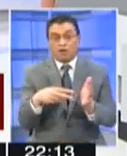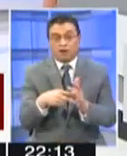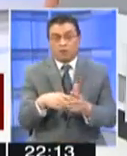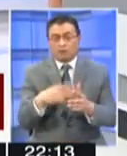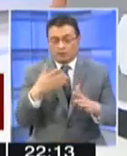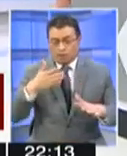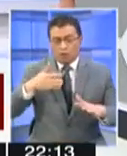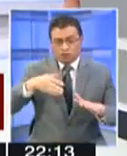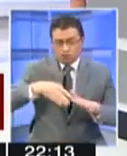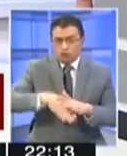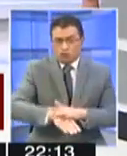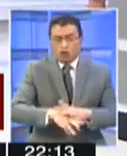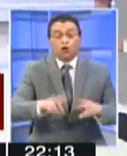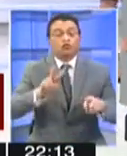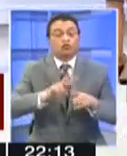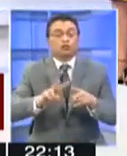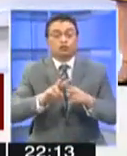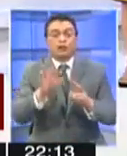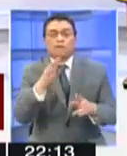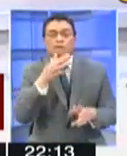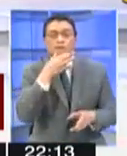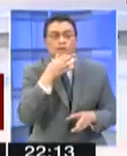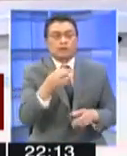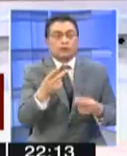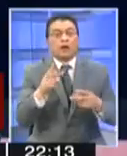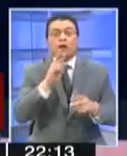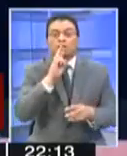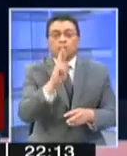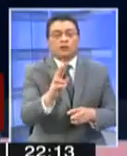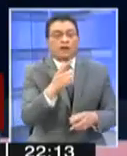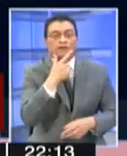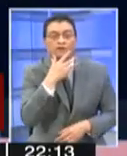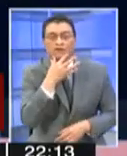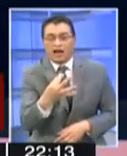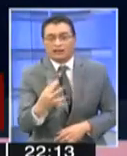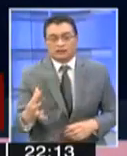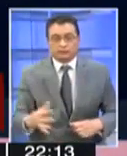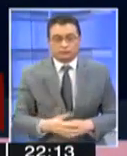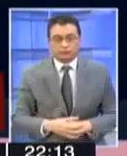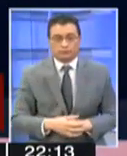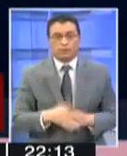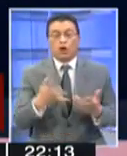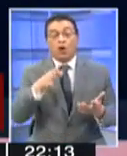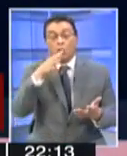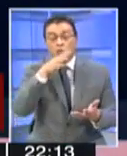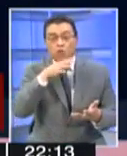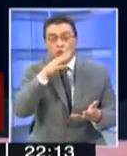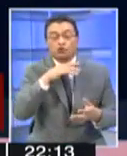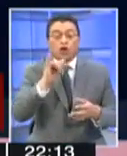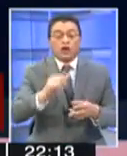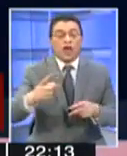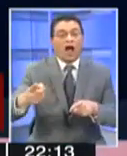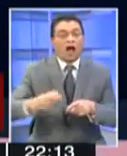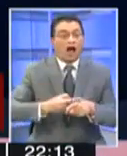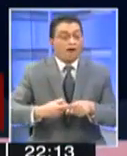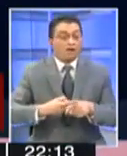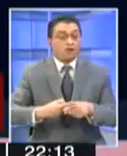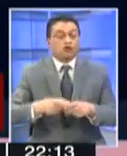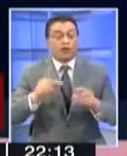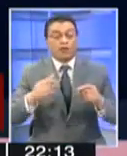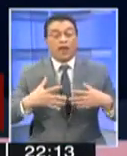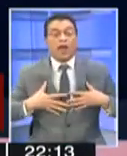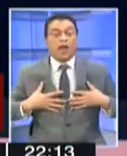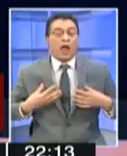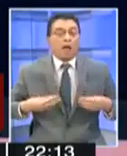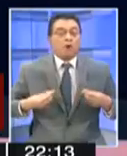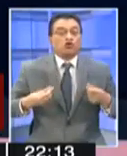complejos, soluciones simples, respuestas fáciles. El uso y el abuso de las